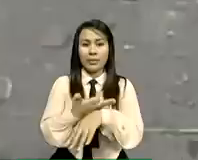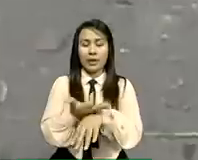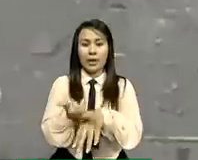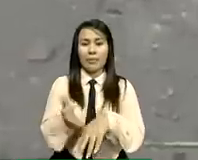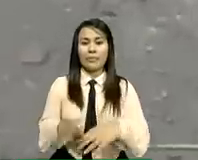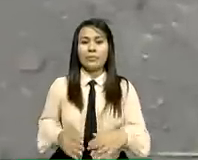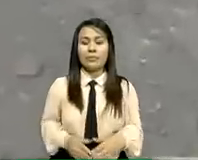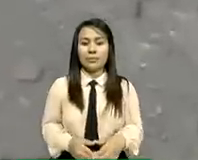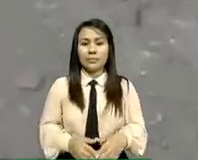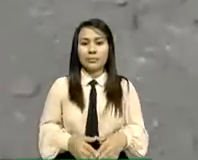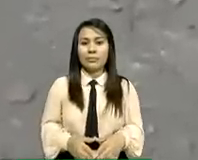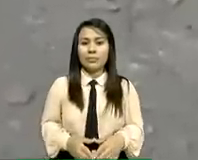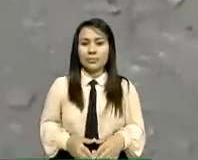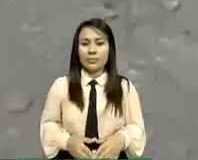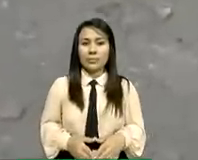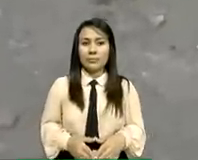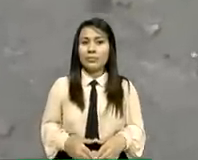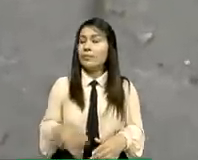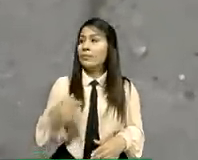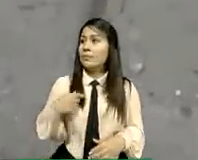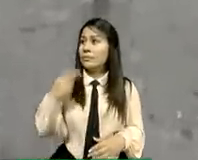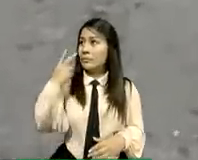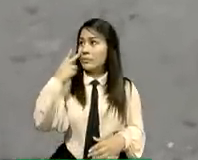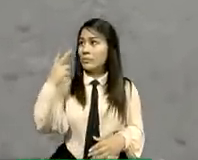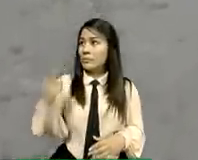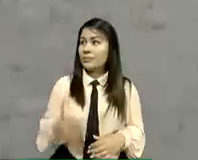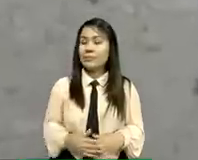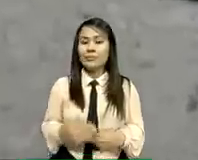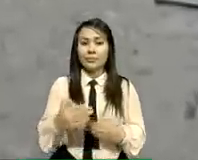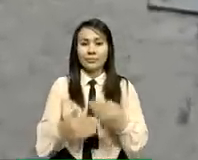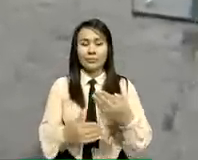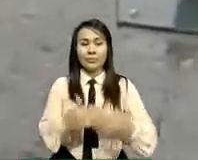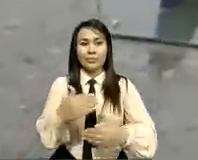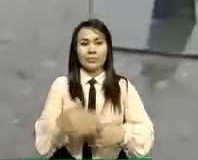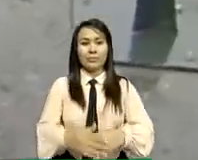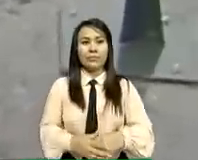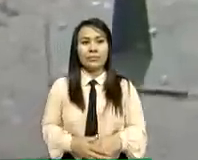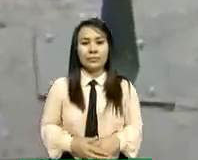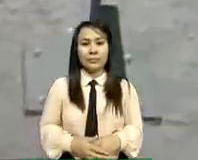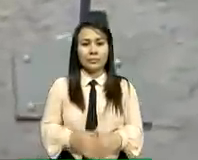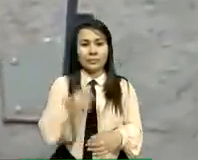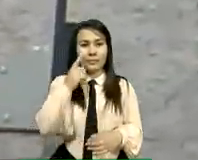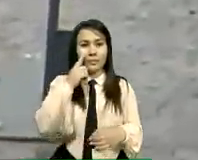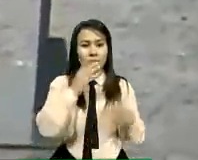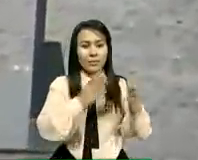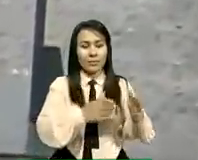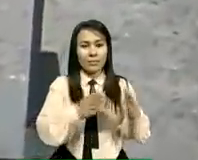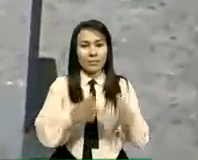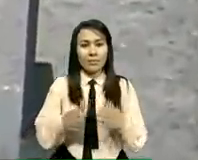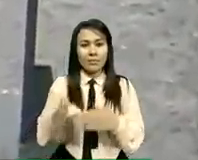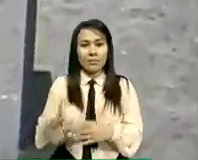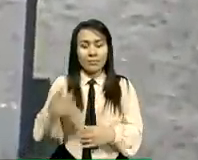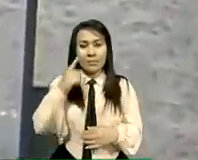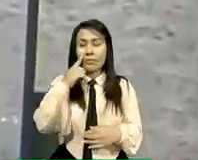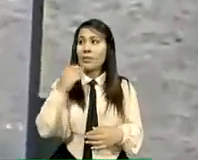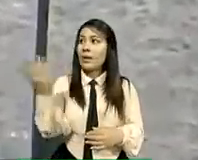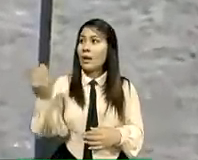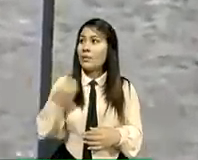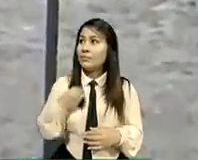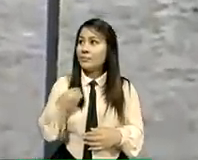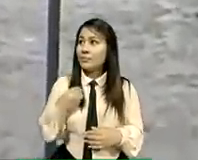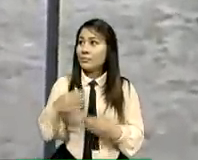de inundaciones en nuestros sectores cuando no tomamos la precaución de recoger la